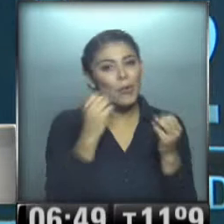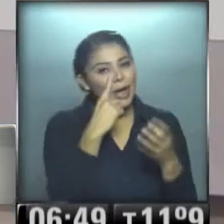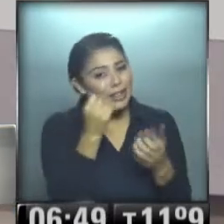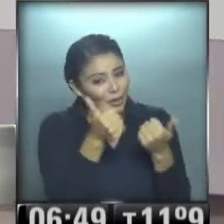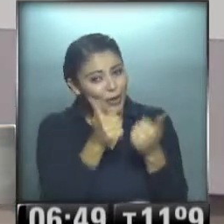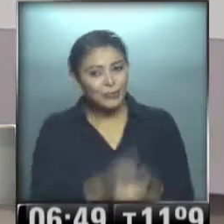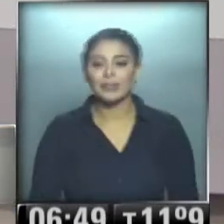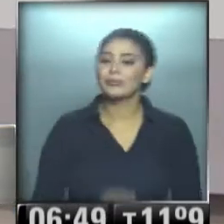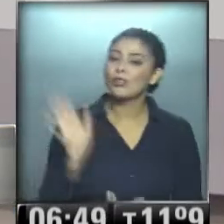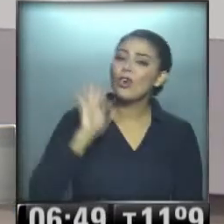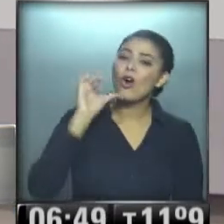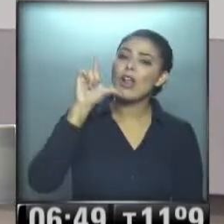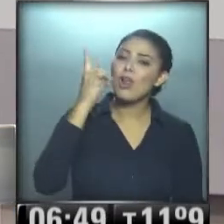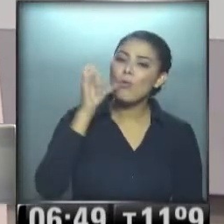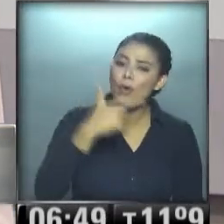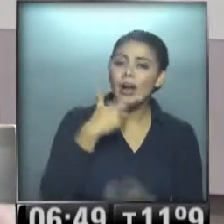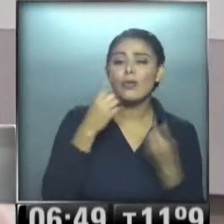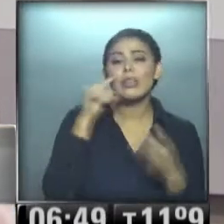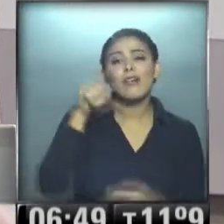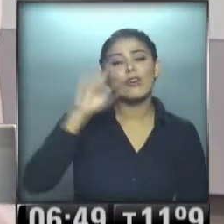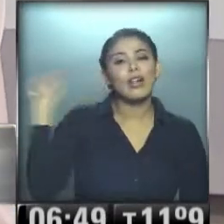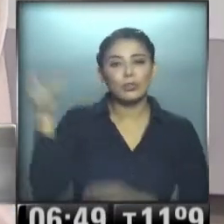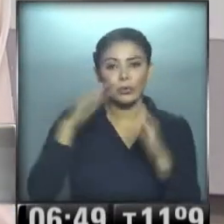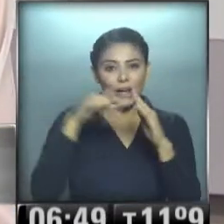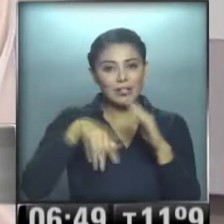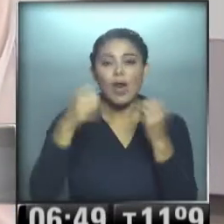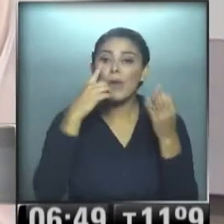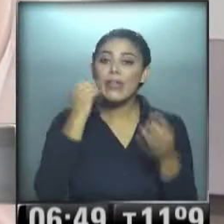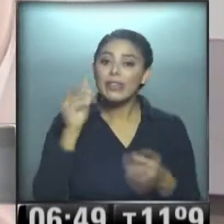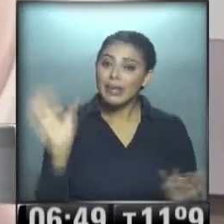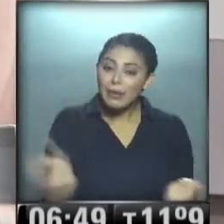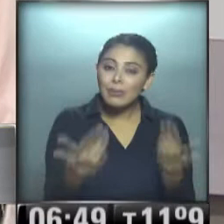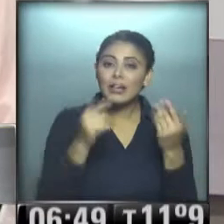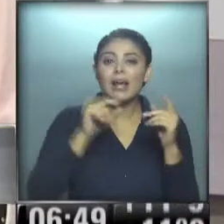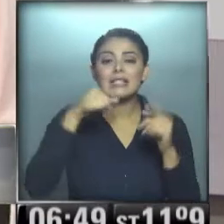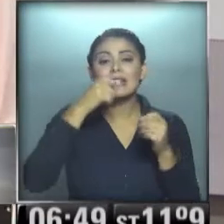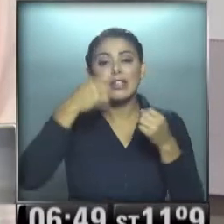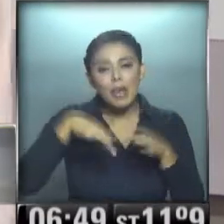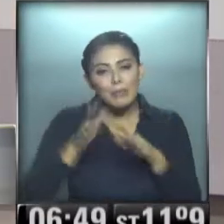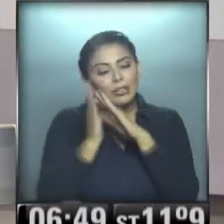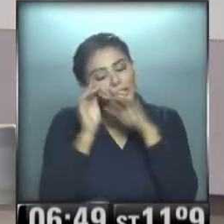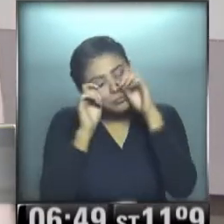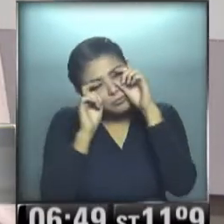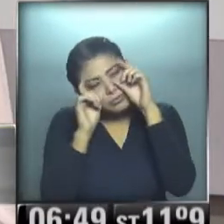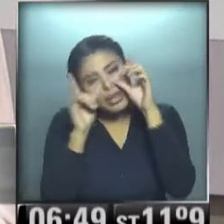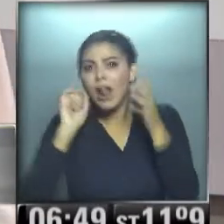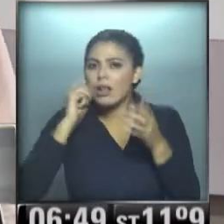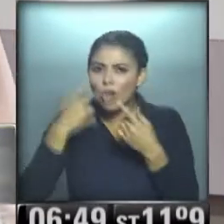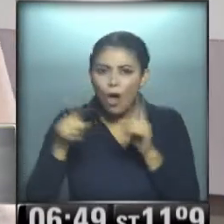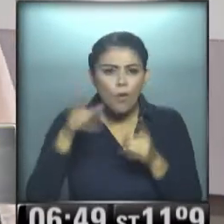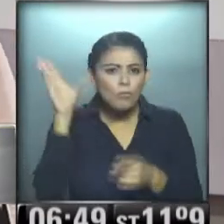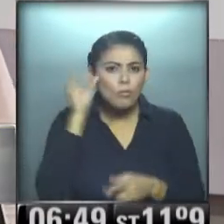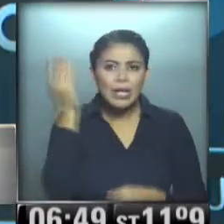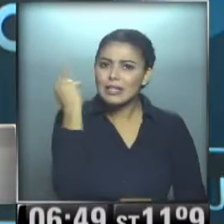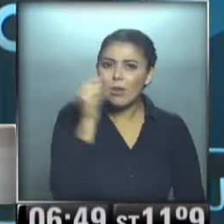¿cómo estás? ¿Qué tal, Lucas? Muy buen día para vos y para todos en casa. Buen día a los que ya se levantaron, a los que empiezan a abrir los ojos. Y qué linda la música, la de recién